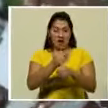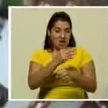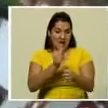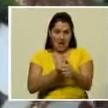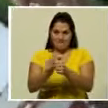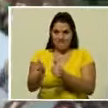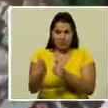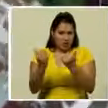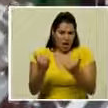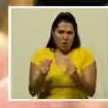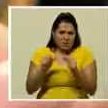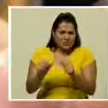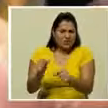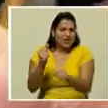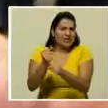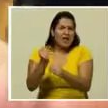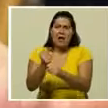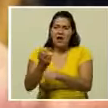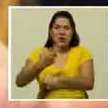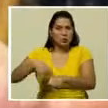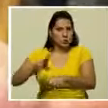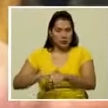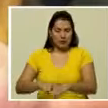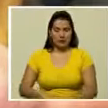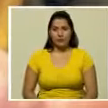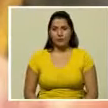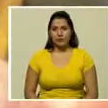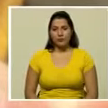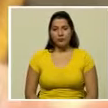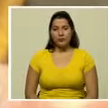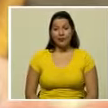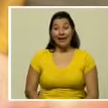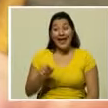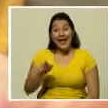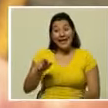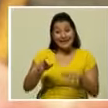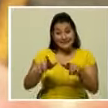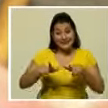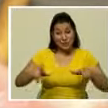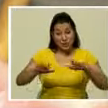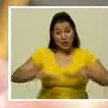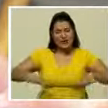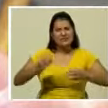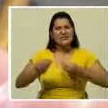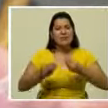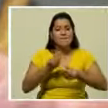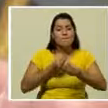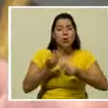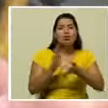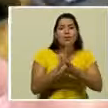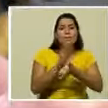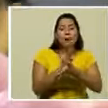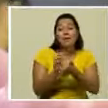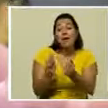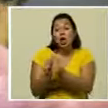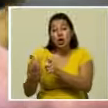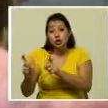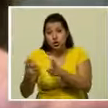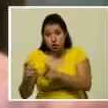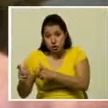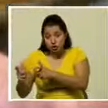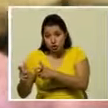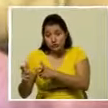están desarrollando sus labores con total normalidad. En estas instalaciones se fabrica papel a base de residuos valorizables para